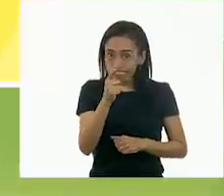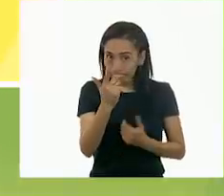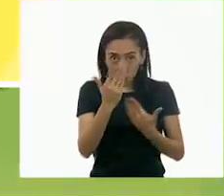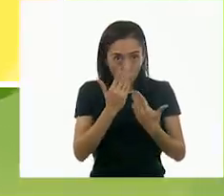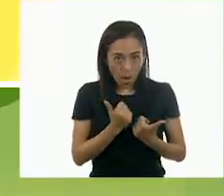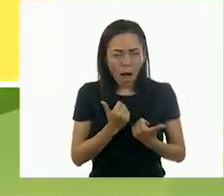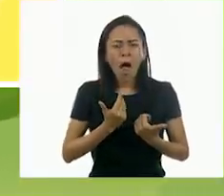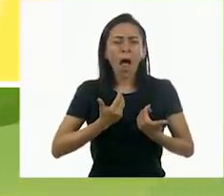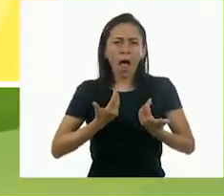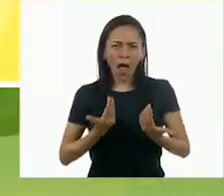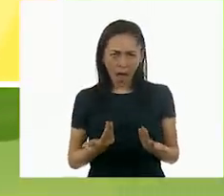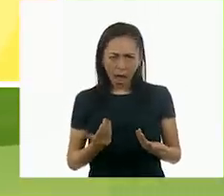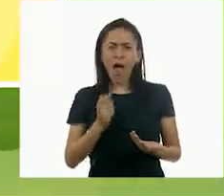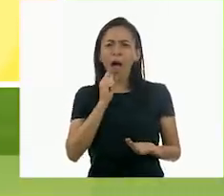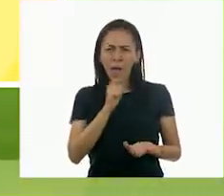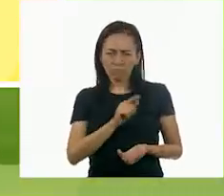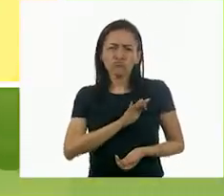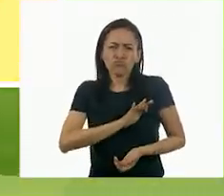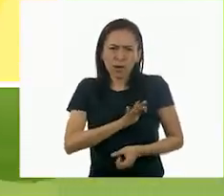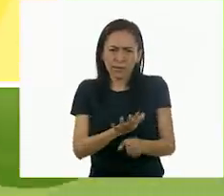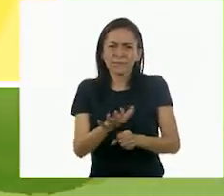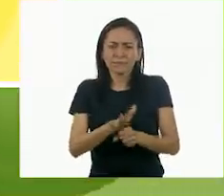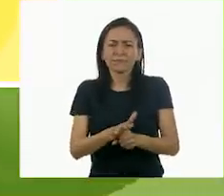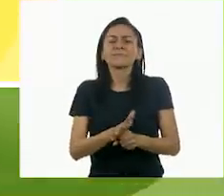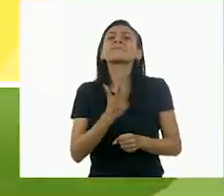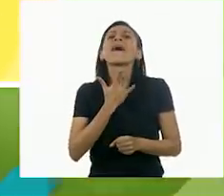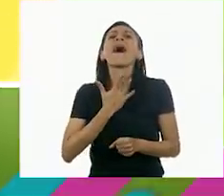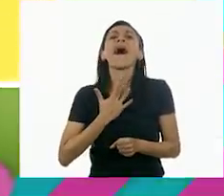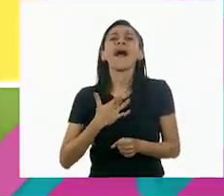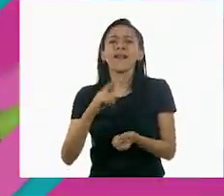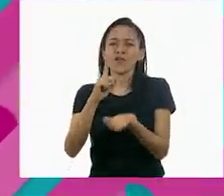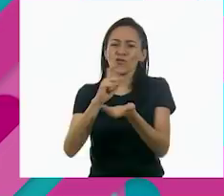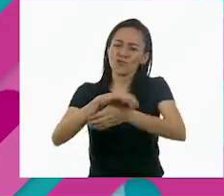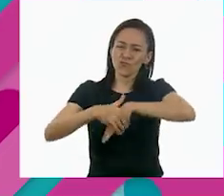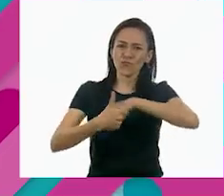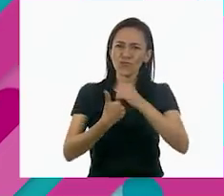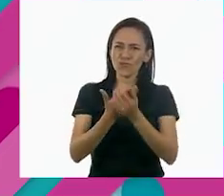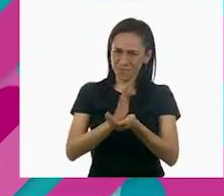usa desinfectantes a base de alcohol. ¡Cuídate!